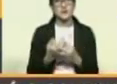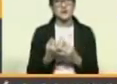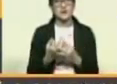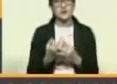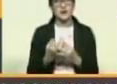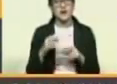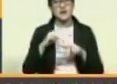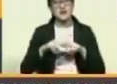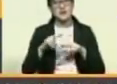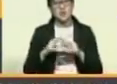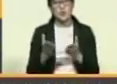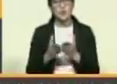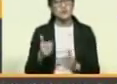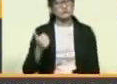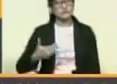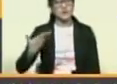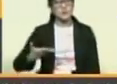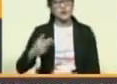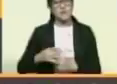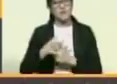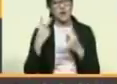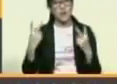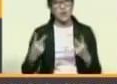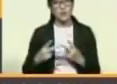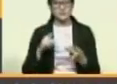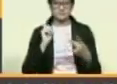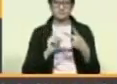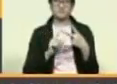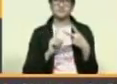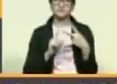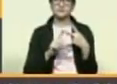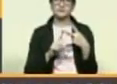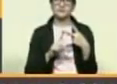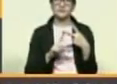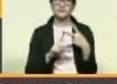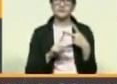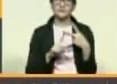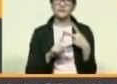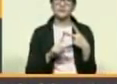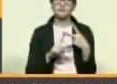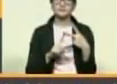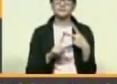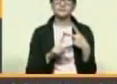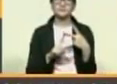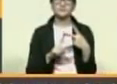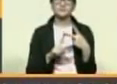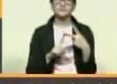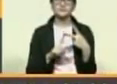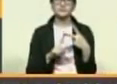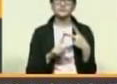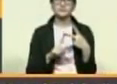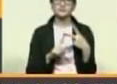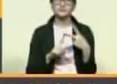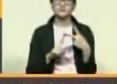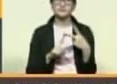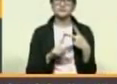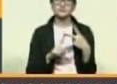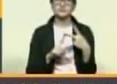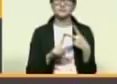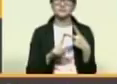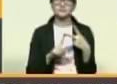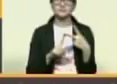niño, a la niña estudiando, valores. Segundo, la pregunta que me hacía la periodista de Primicia.